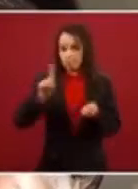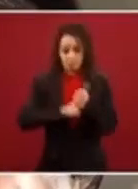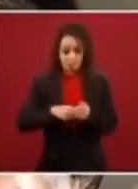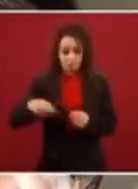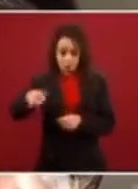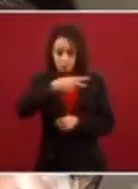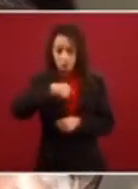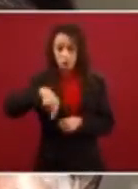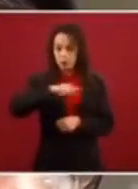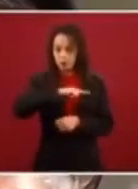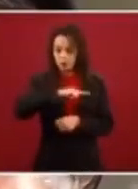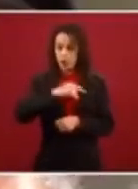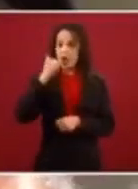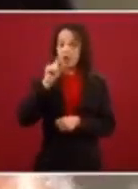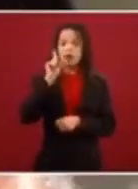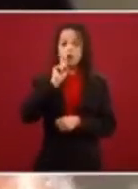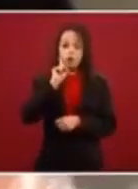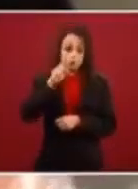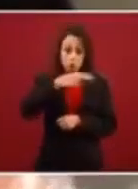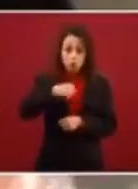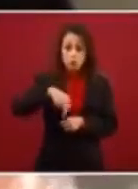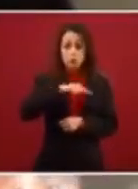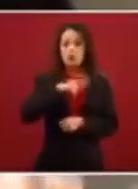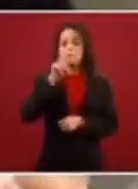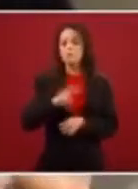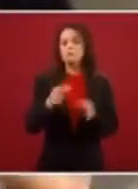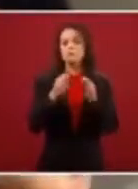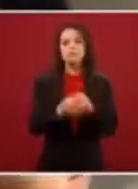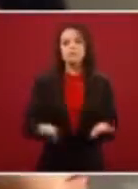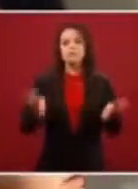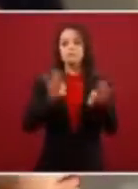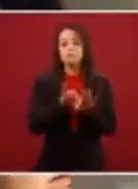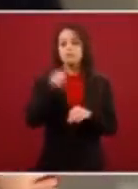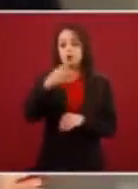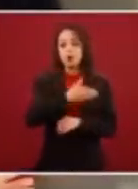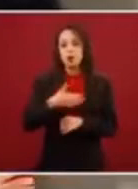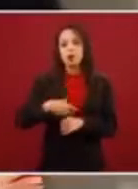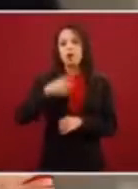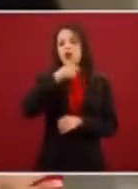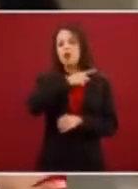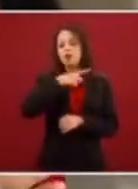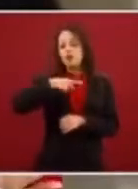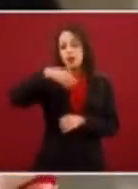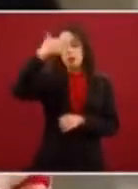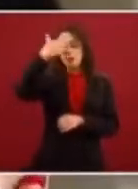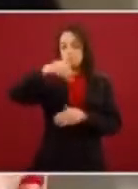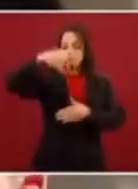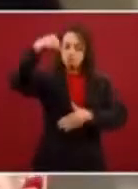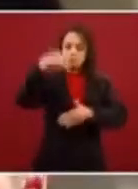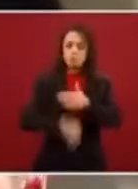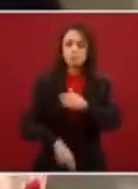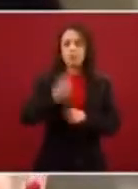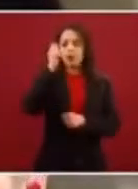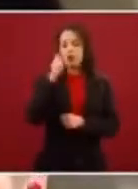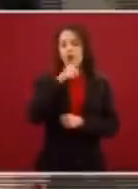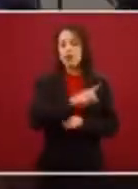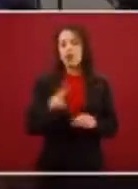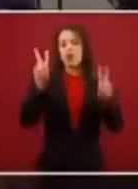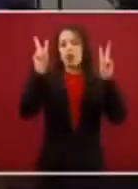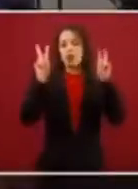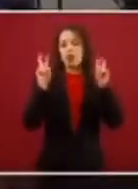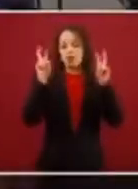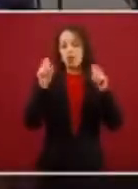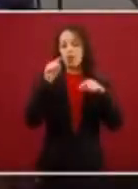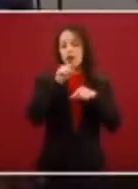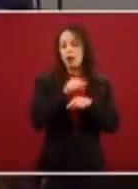para nosotras, es importante que el presidente esté empapado del tema de género. De género, no de violencia